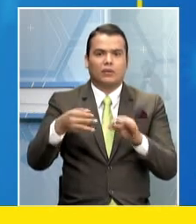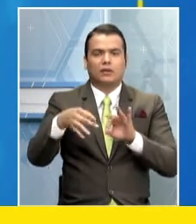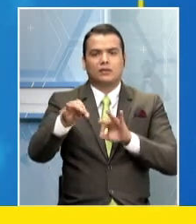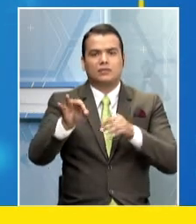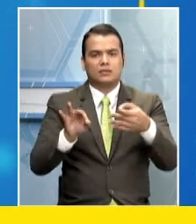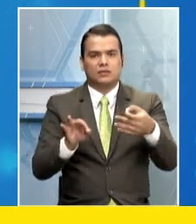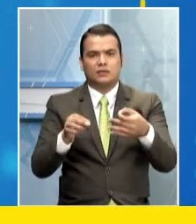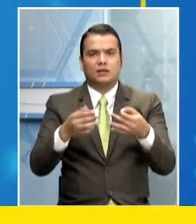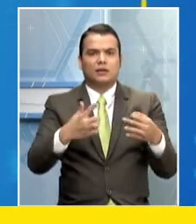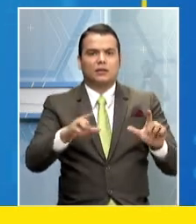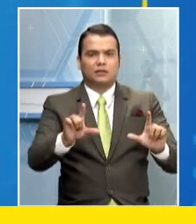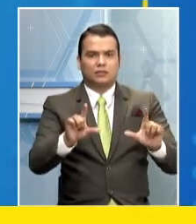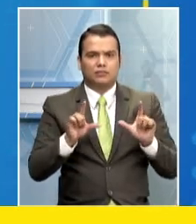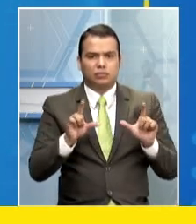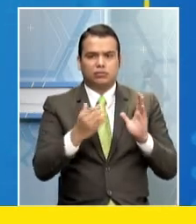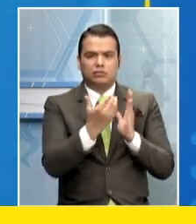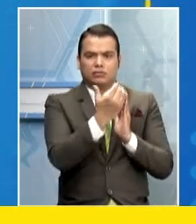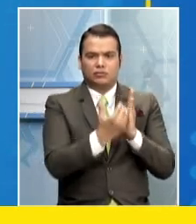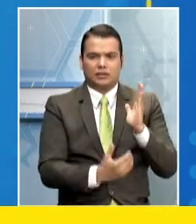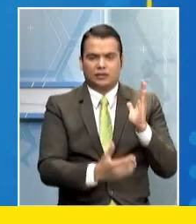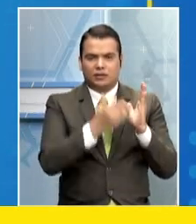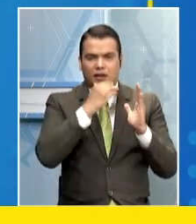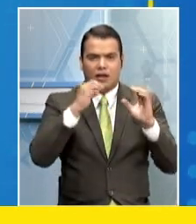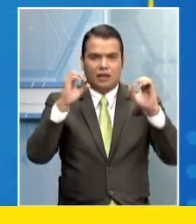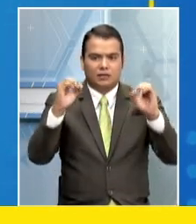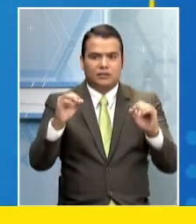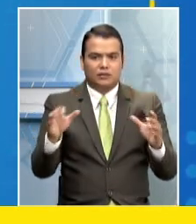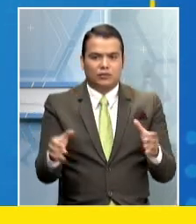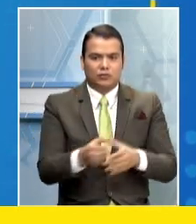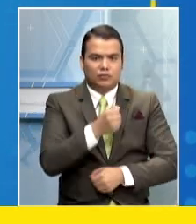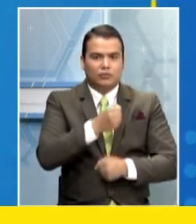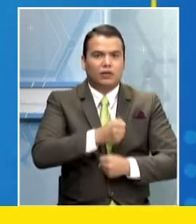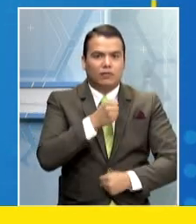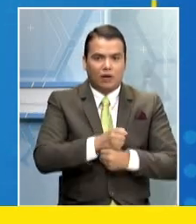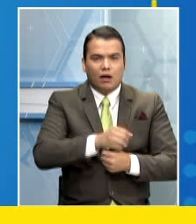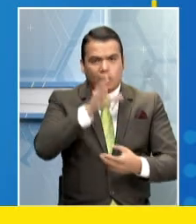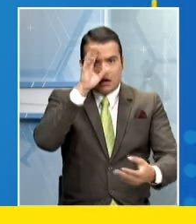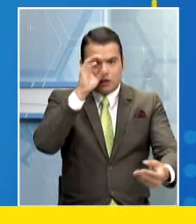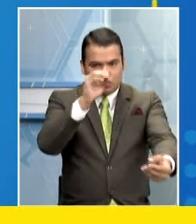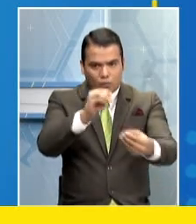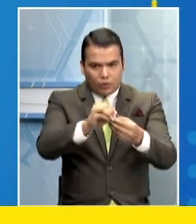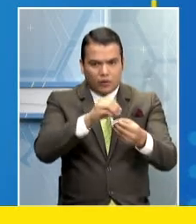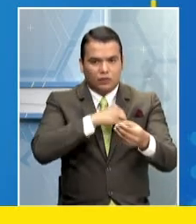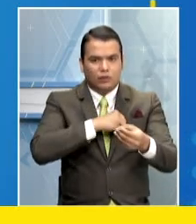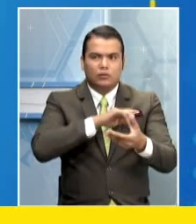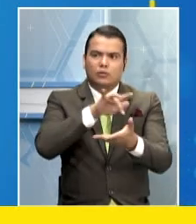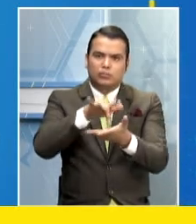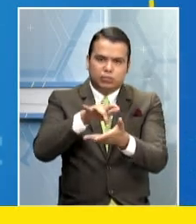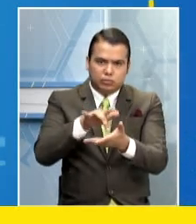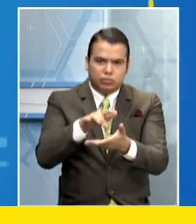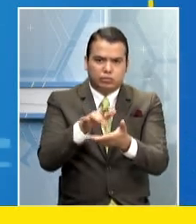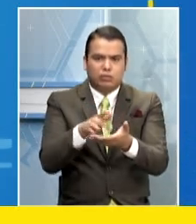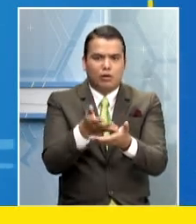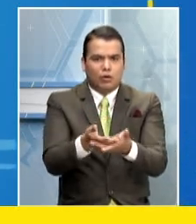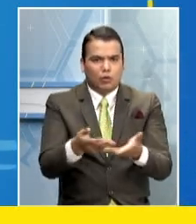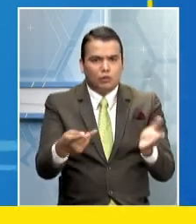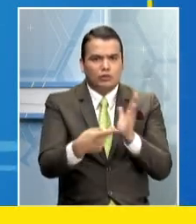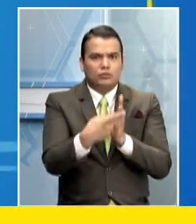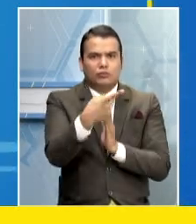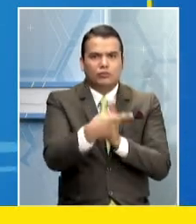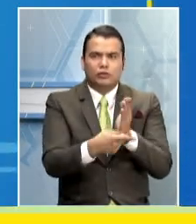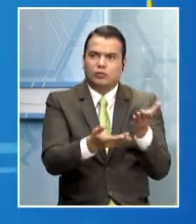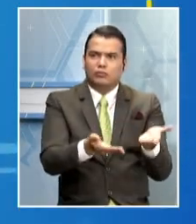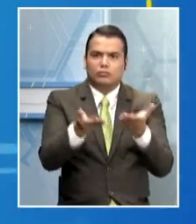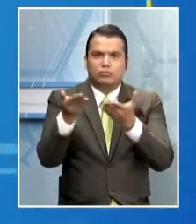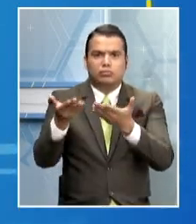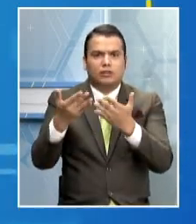ni diplomas, ni certificados, ni nada. Mientras nosotras sí cumplimos, tanto en la asistencia, en la entrega del proyecto, en